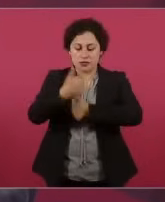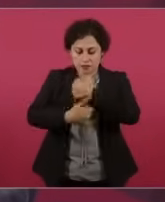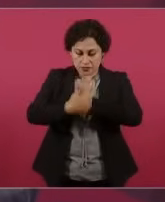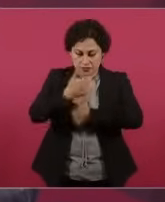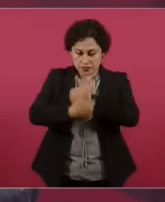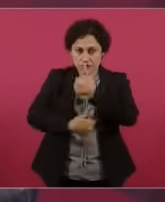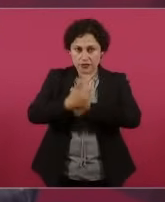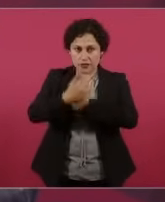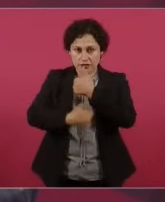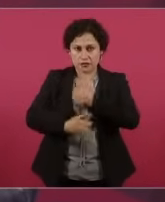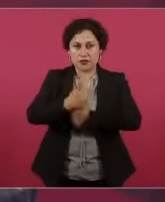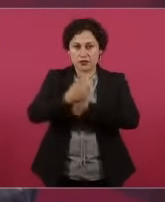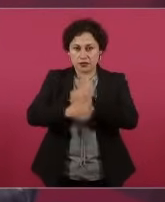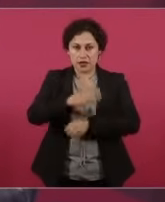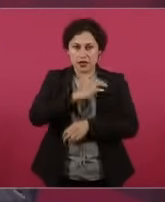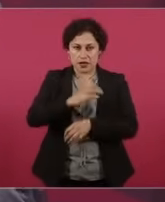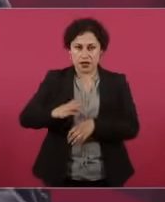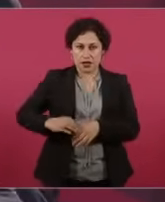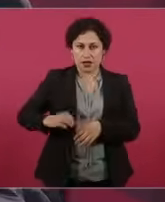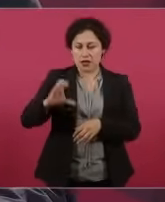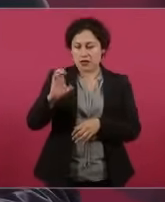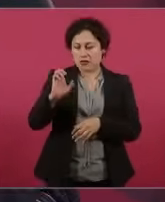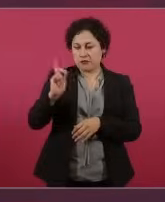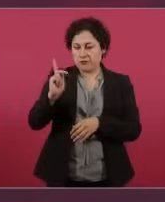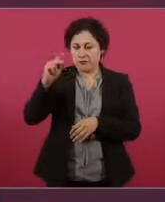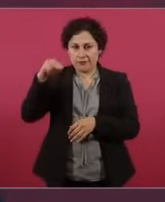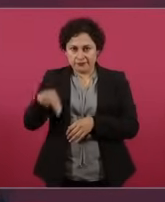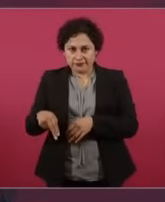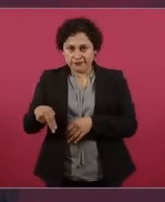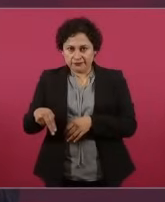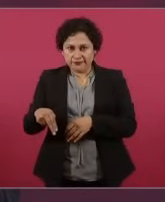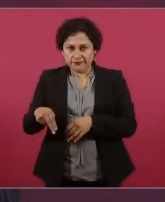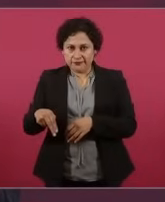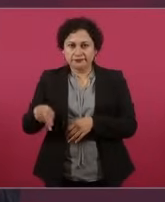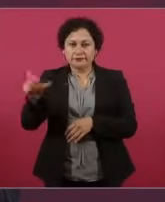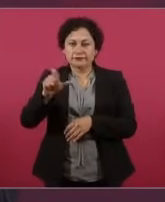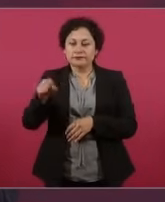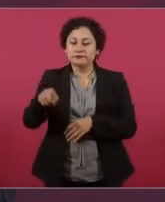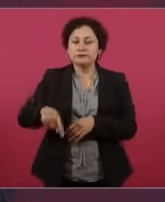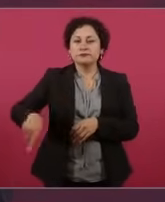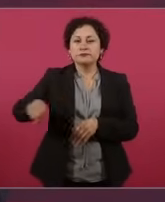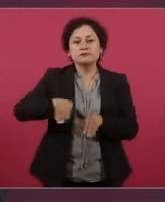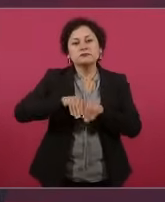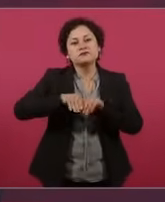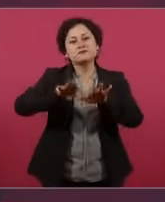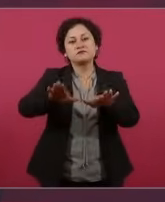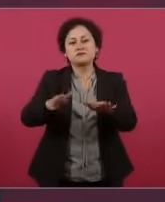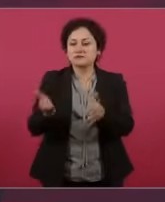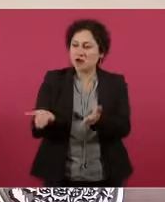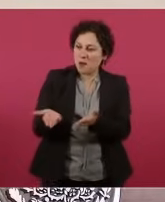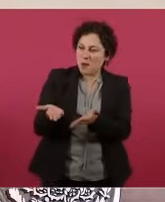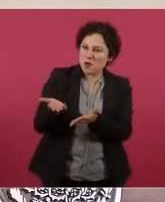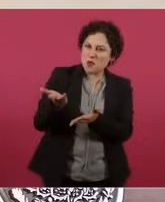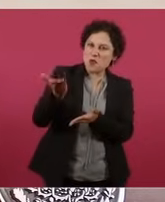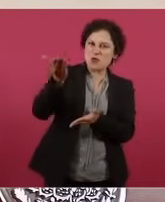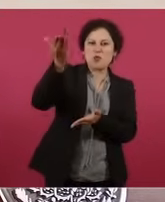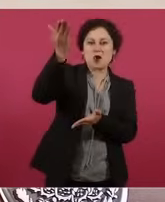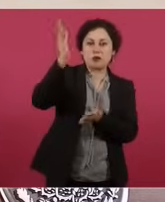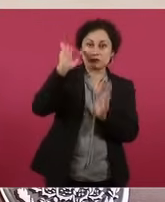de Peña Nieto, donde lo ponían hasta las nubes, antes de eso,